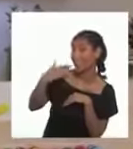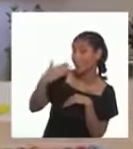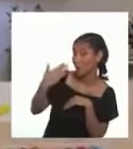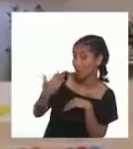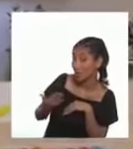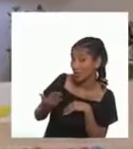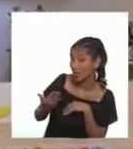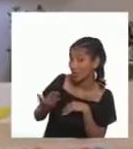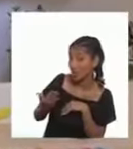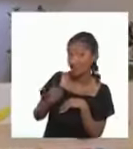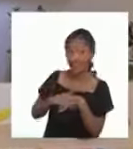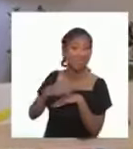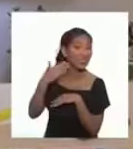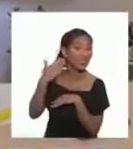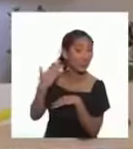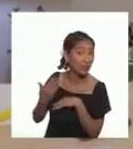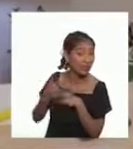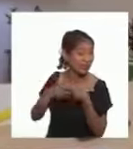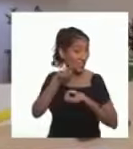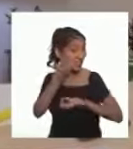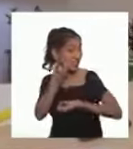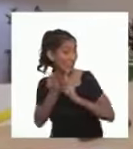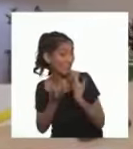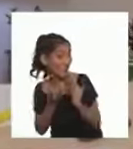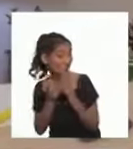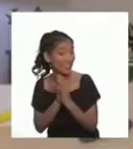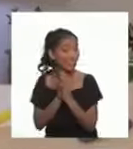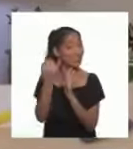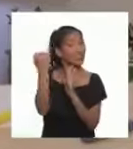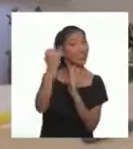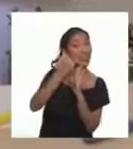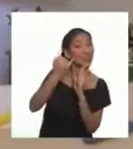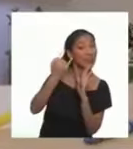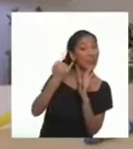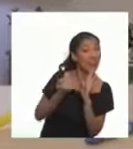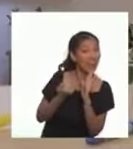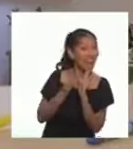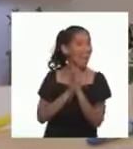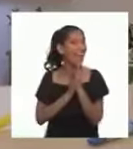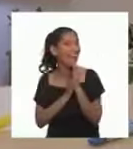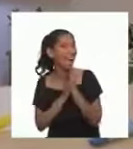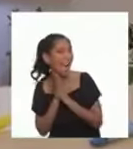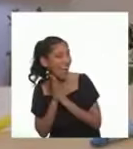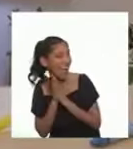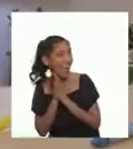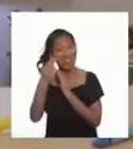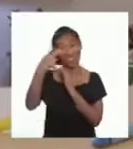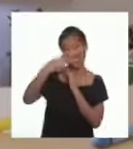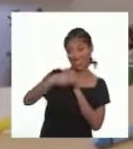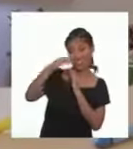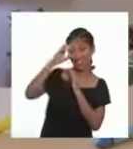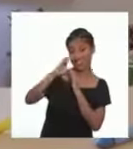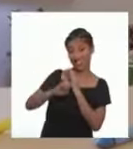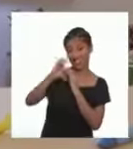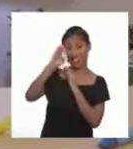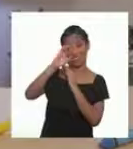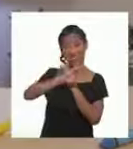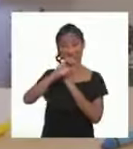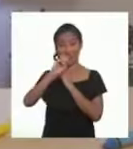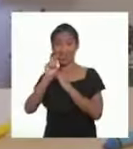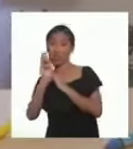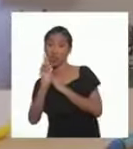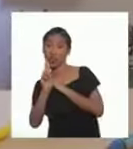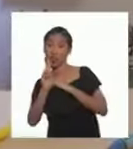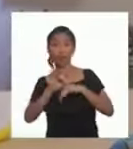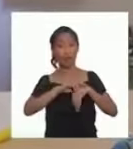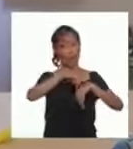después, les cuento, les cuento. Dibujaré a Héctor y la catarata.